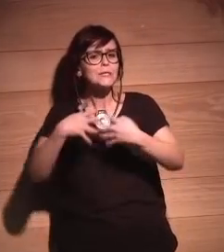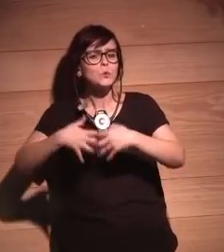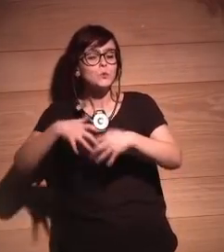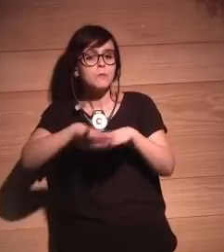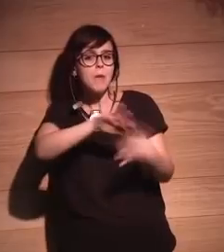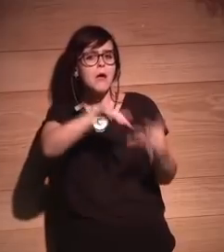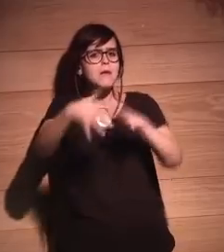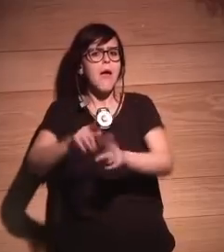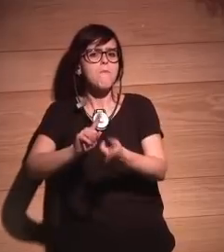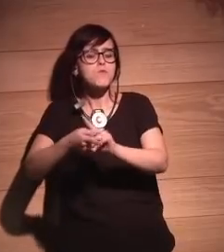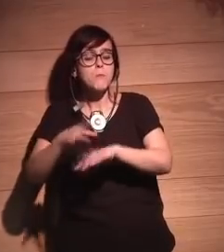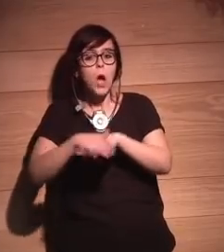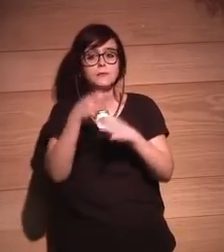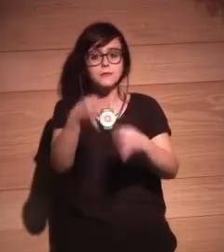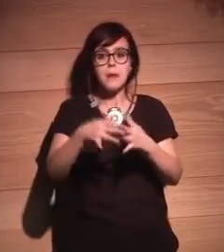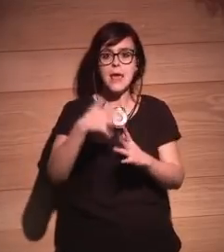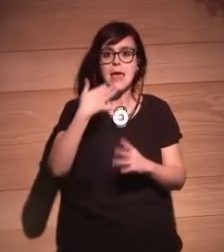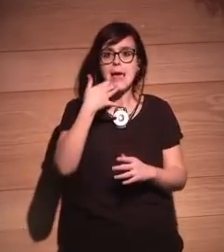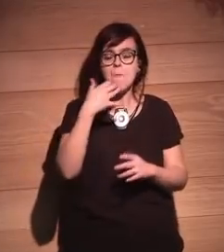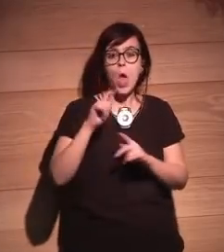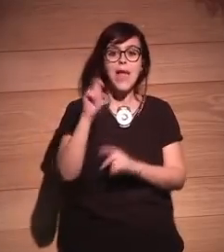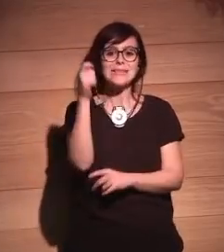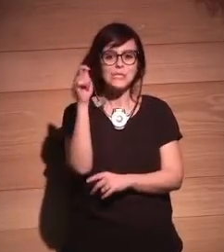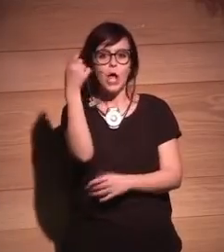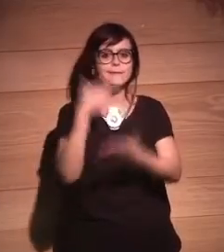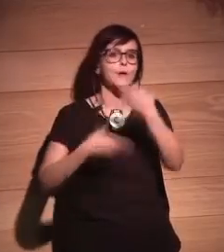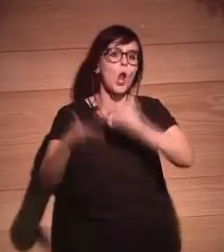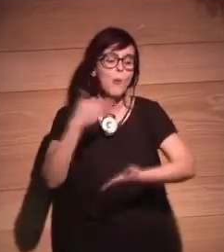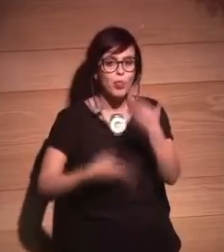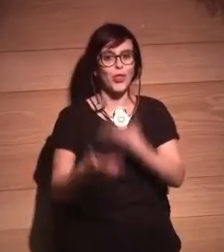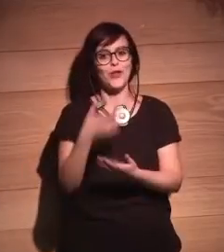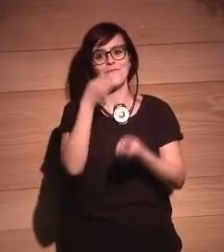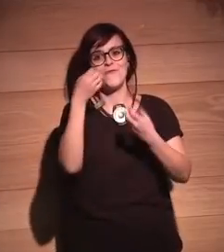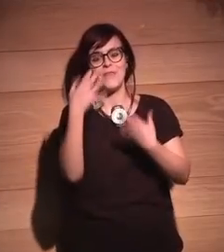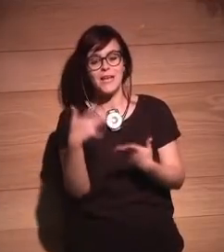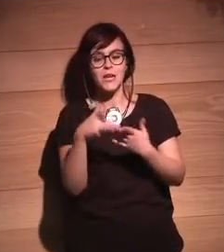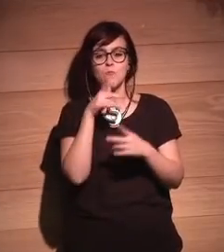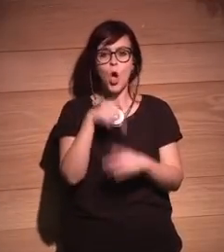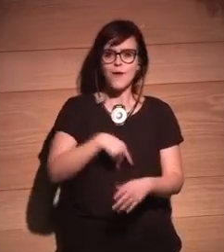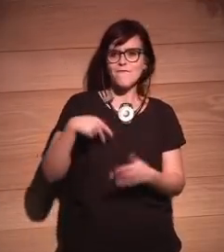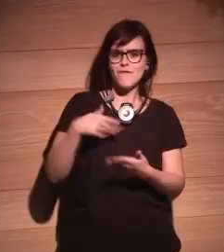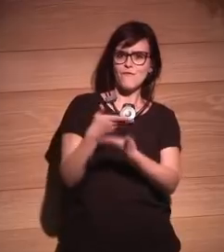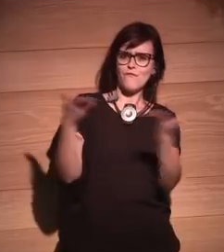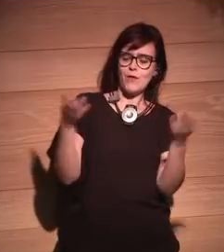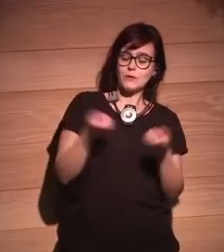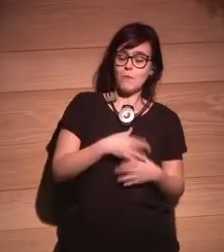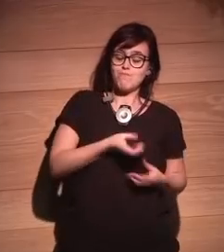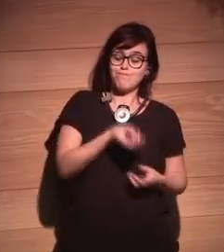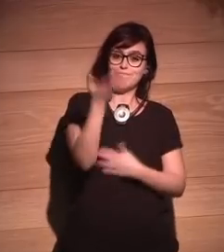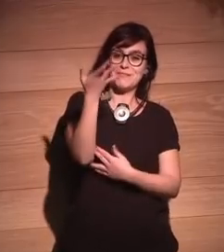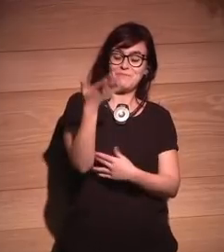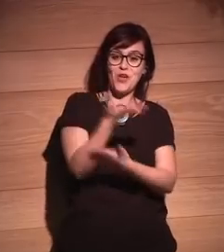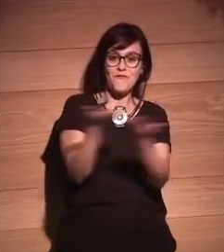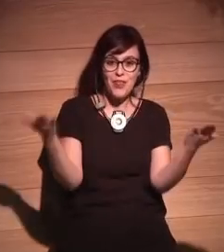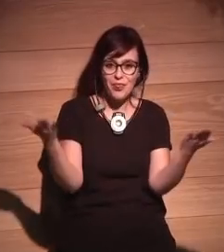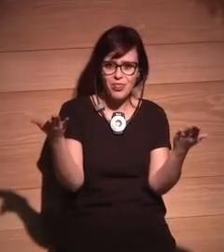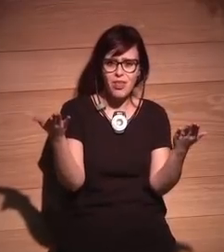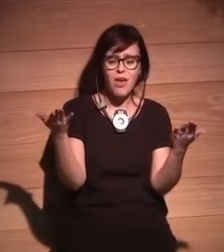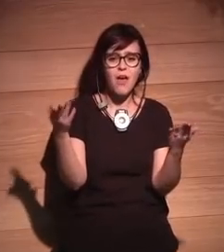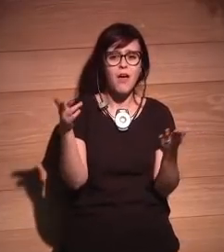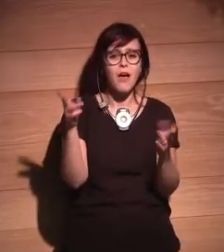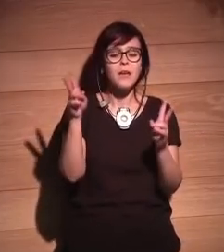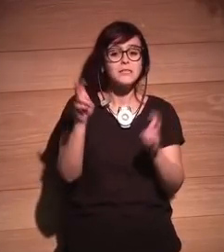referimos a los mismos ejemplos una y otra vez, y son ejemplos de éxito, de colaboración, ejemplos de generan confianza, generan una